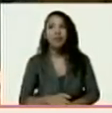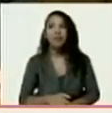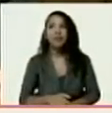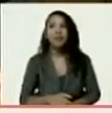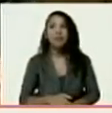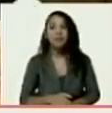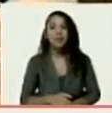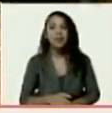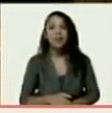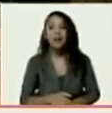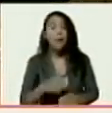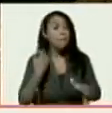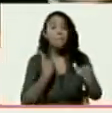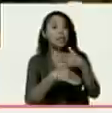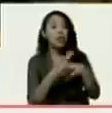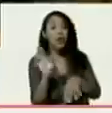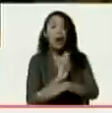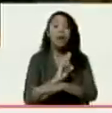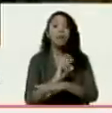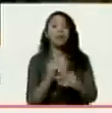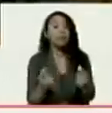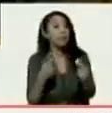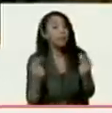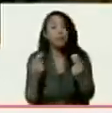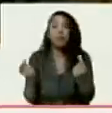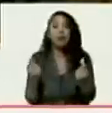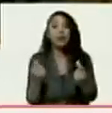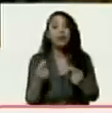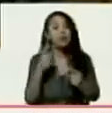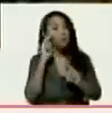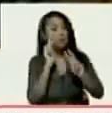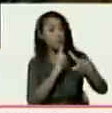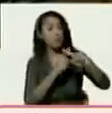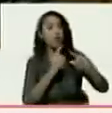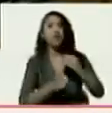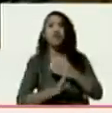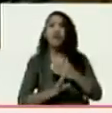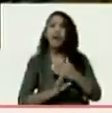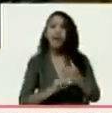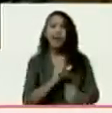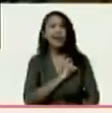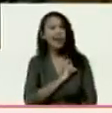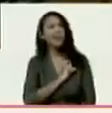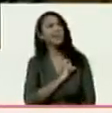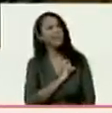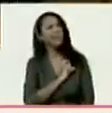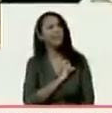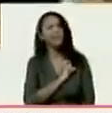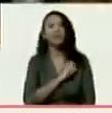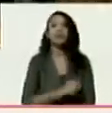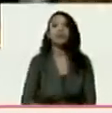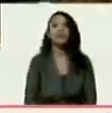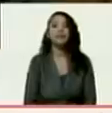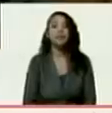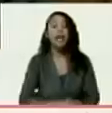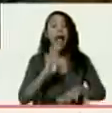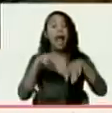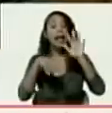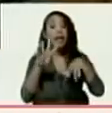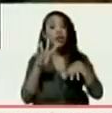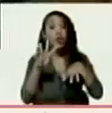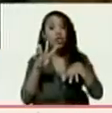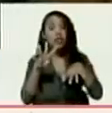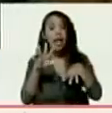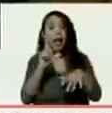¿Ah? Pasó todo tan rápido, ¿eh? No me he dado cuenta que estábamos en enero todavía. El 14 estamos